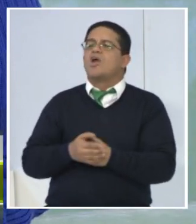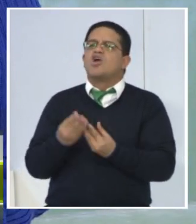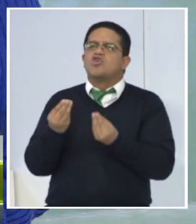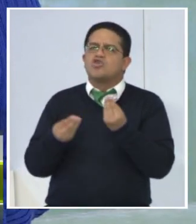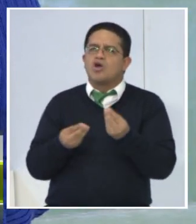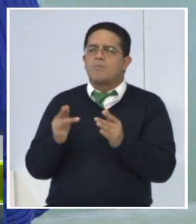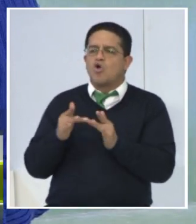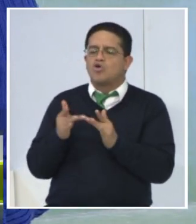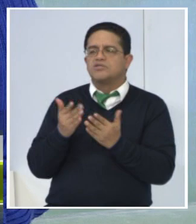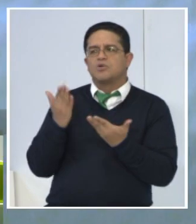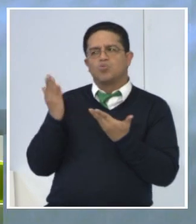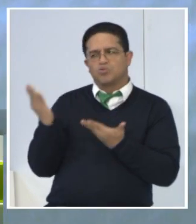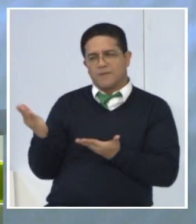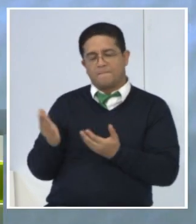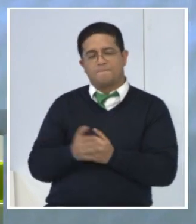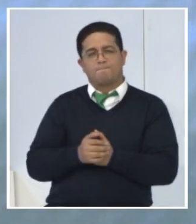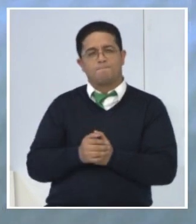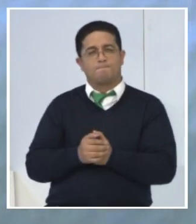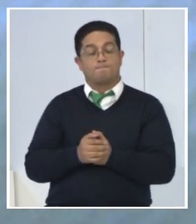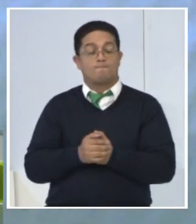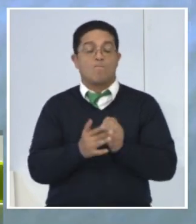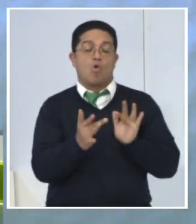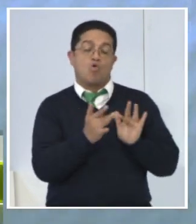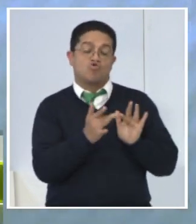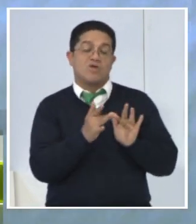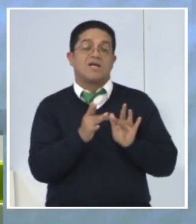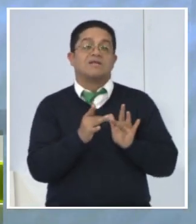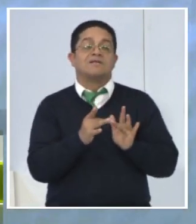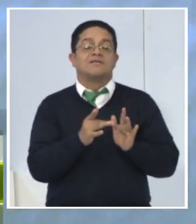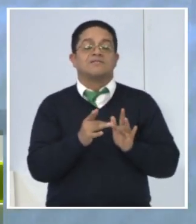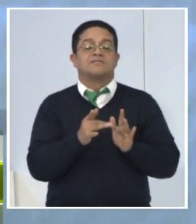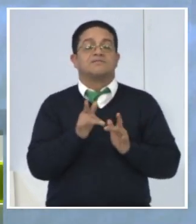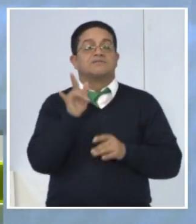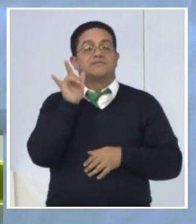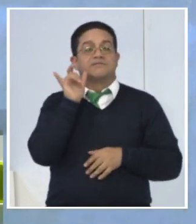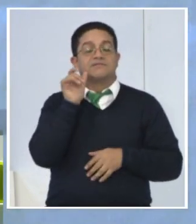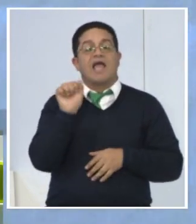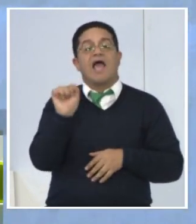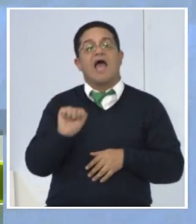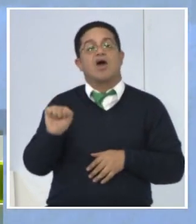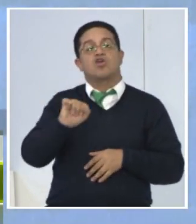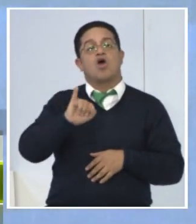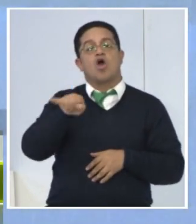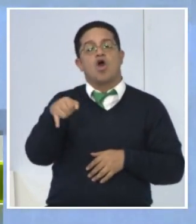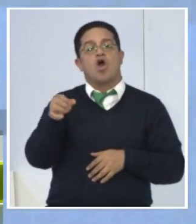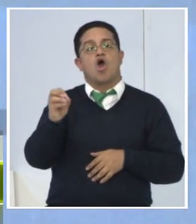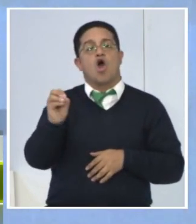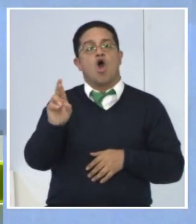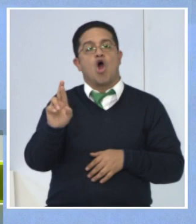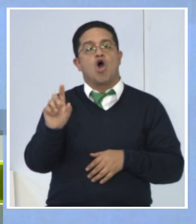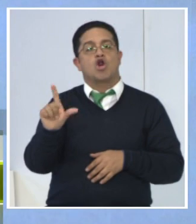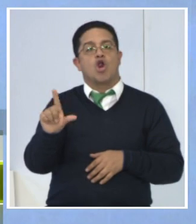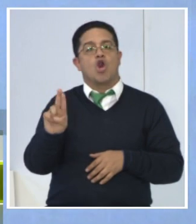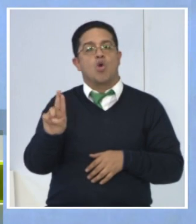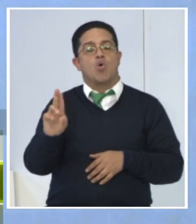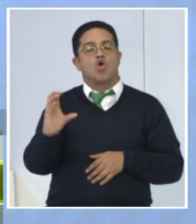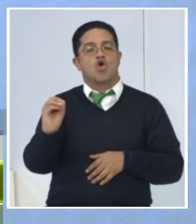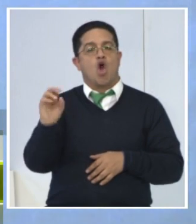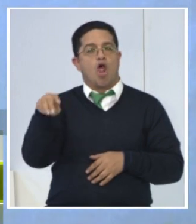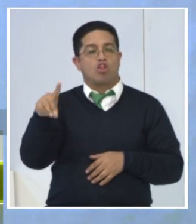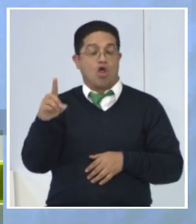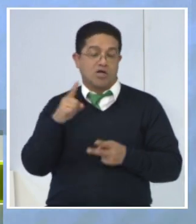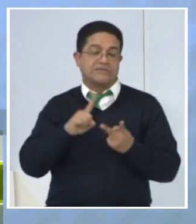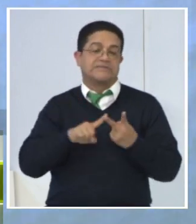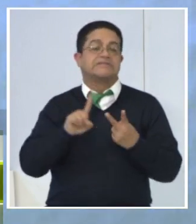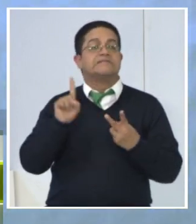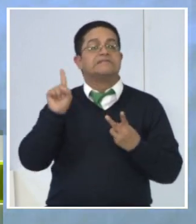que nos ven cómo lo pueden contactar. Me pueden contactar a través de las redes sociales, que es @jorlucondoc, y a través del